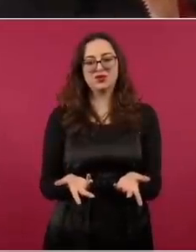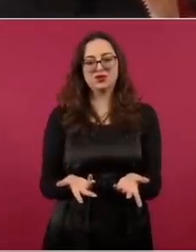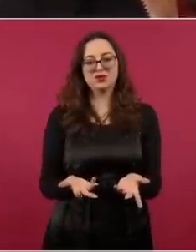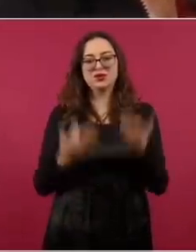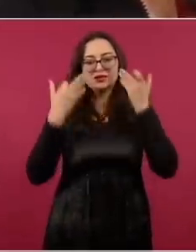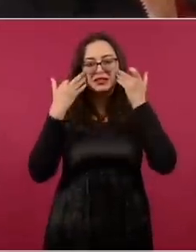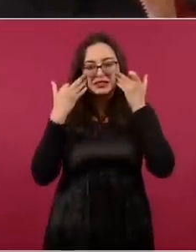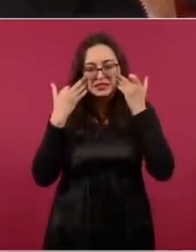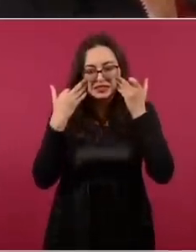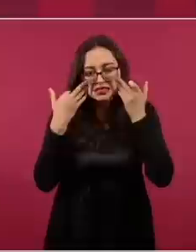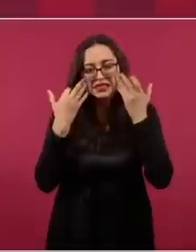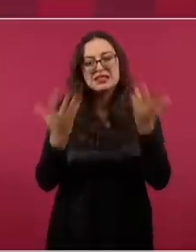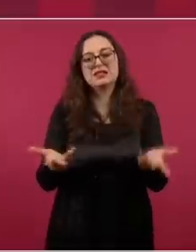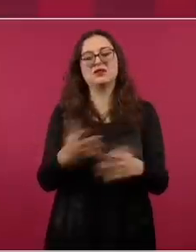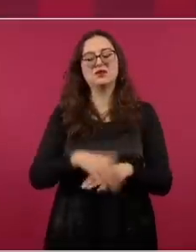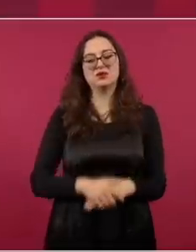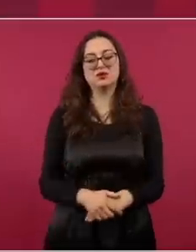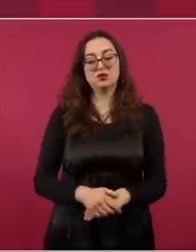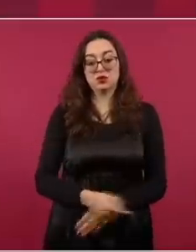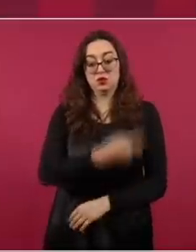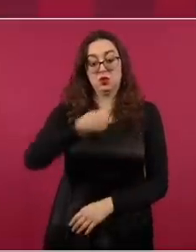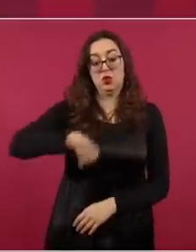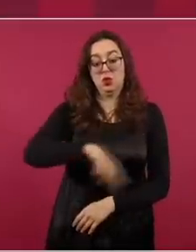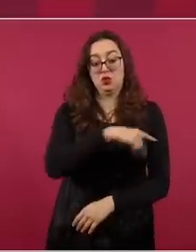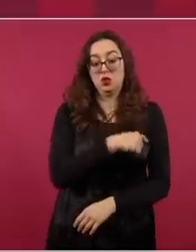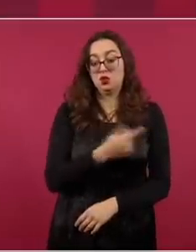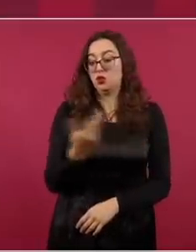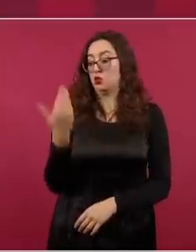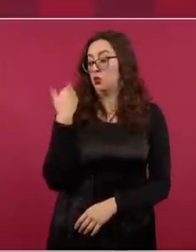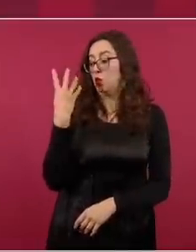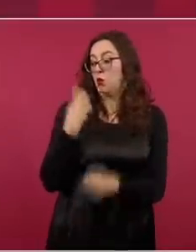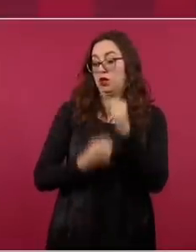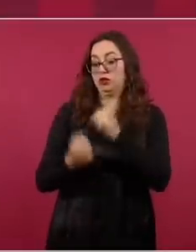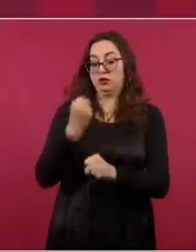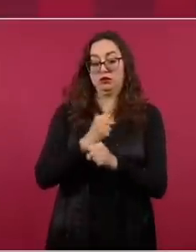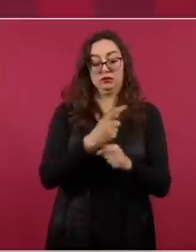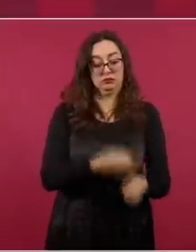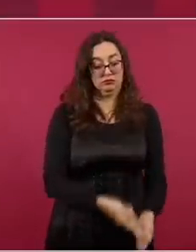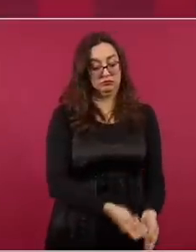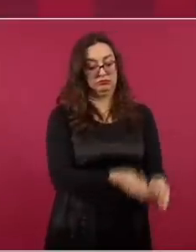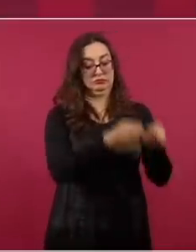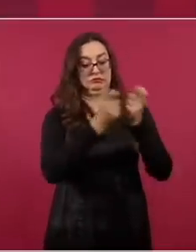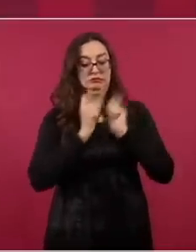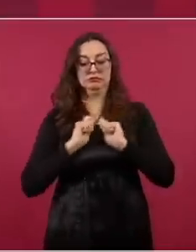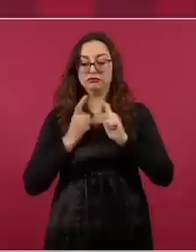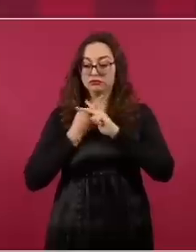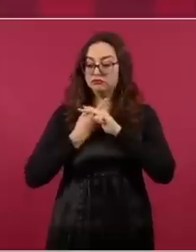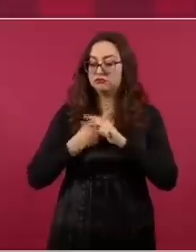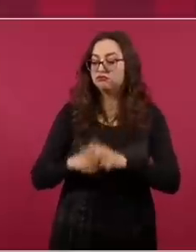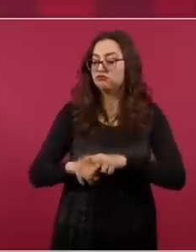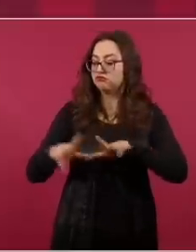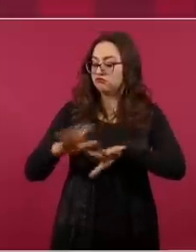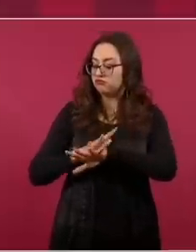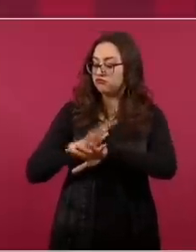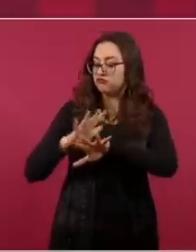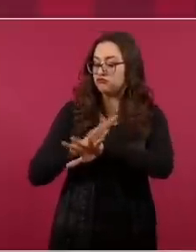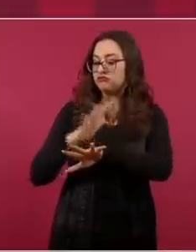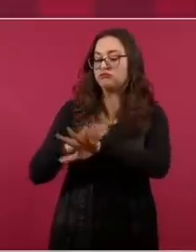empezamos a llevar a cabo los cambios un día sí y el otro también ataques